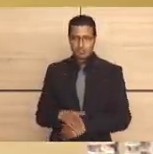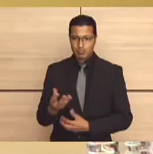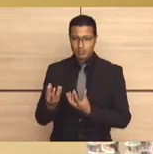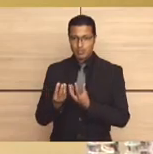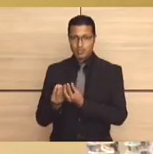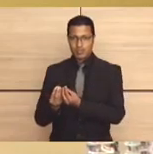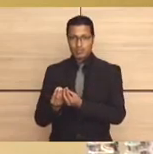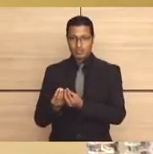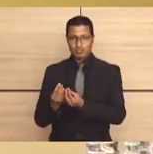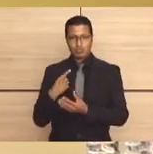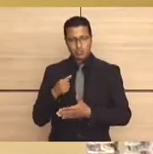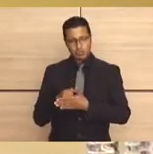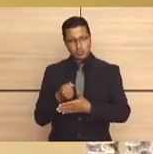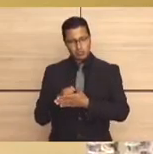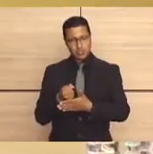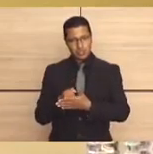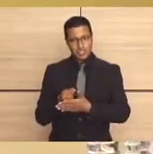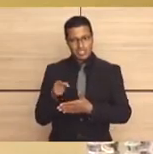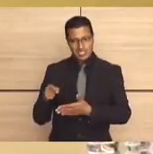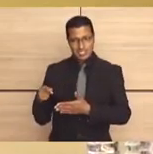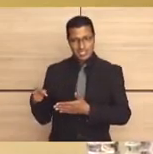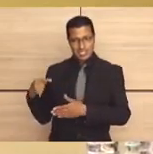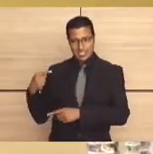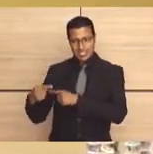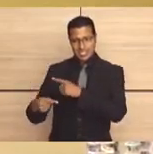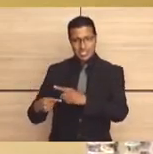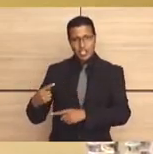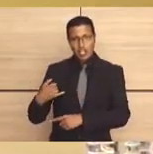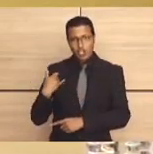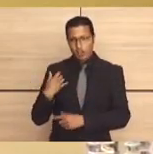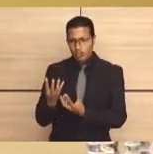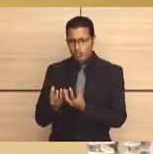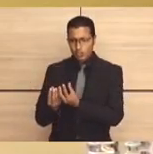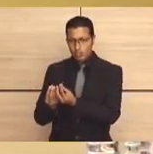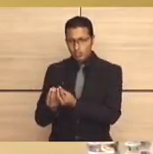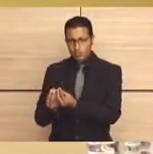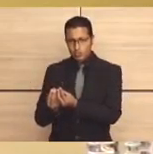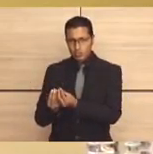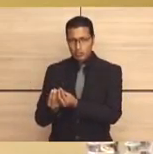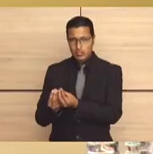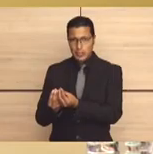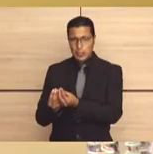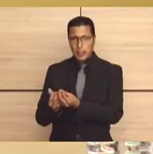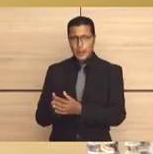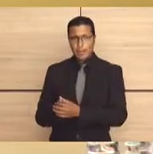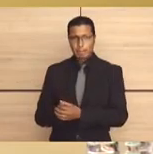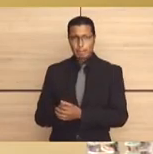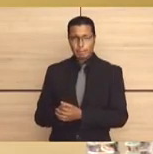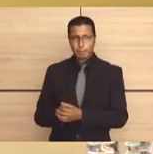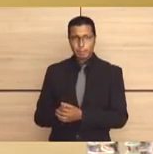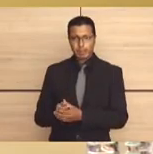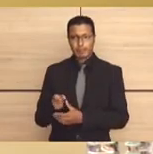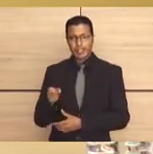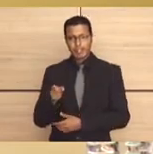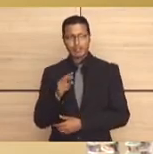un cambio, somos una generación que de una u otra forma vio parir una